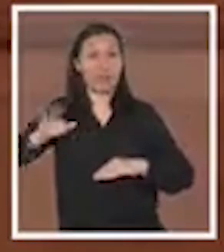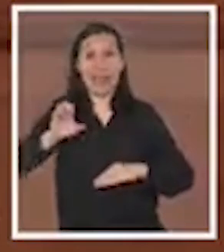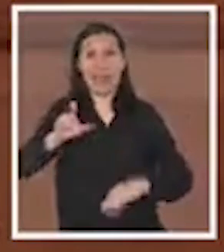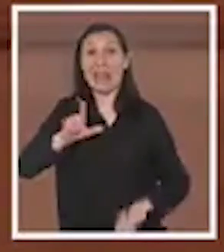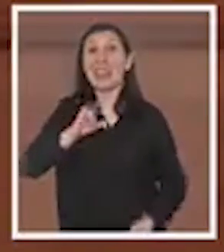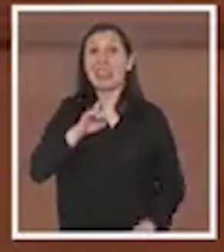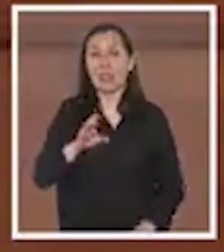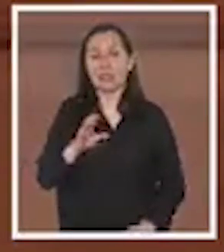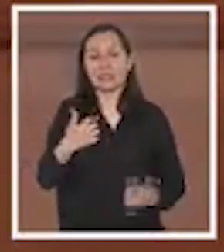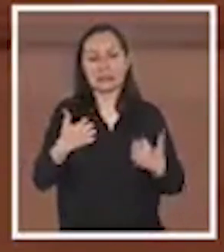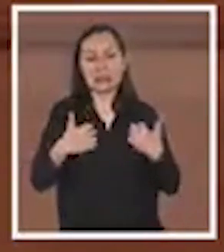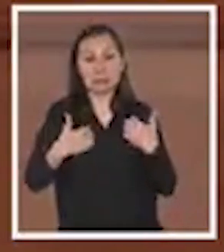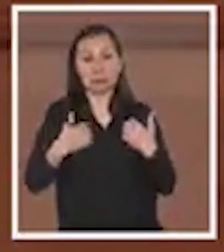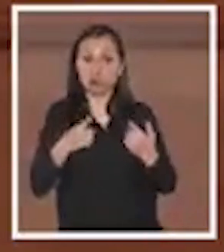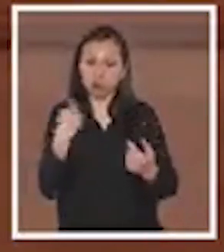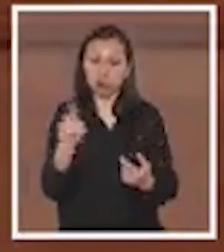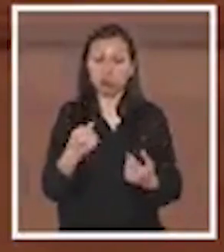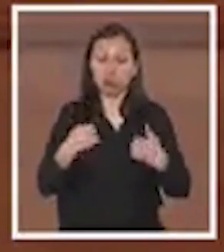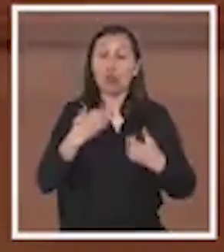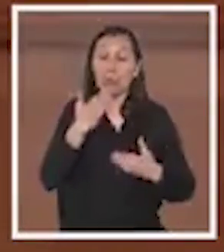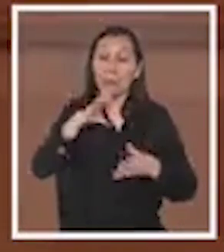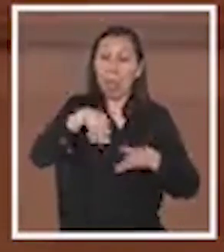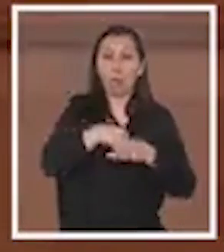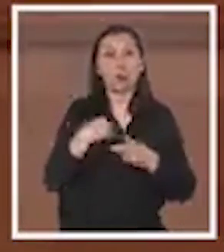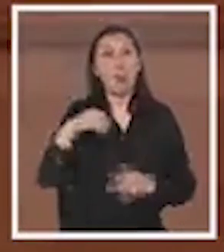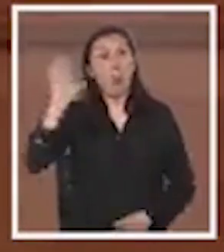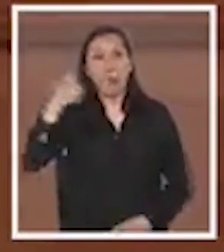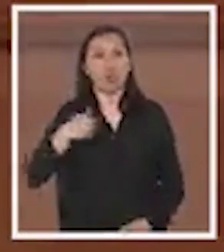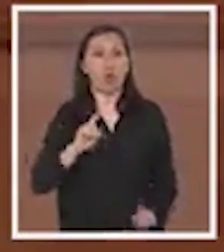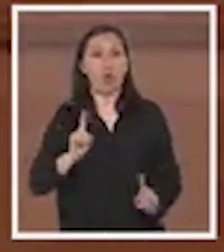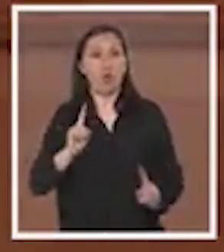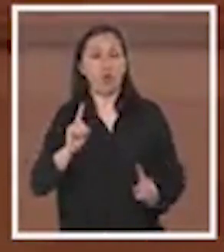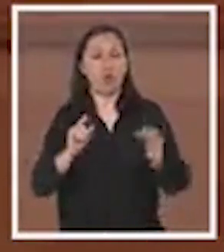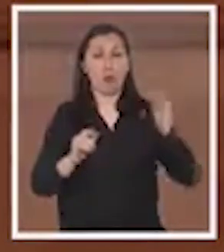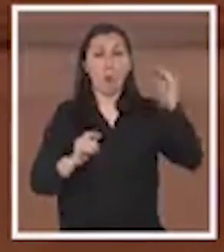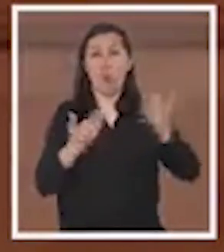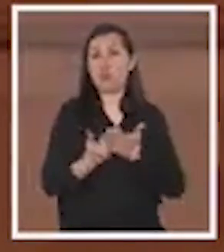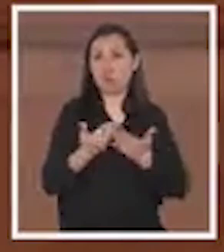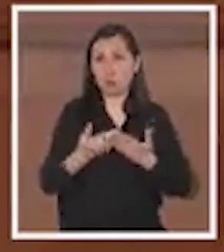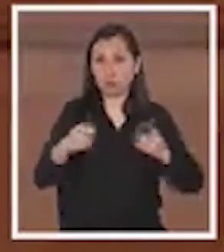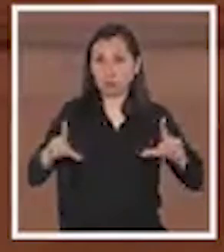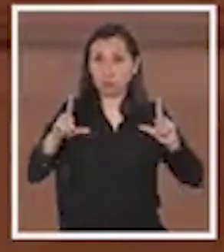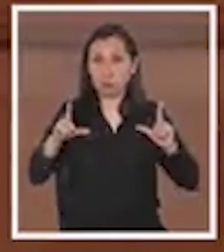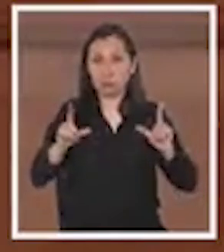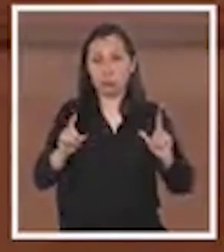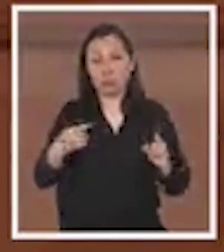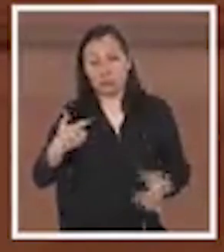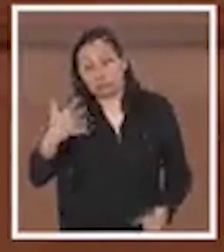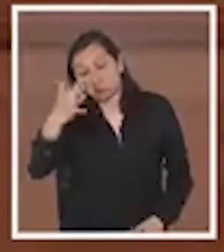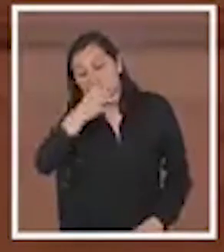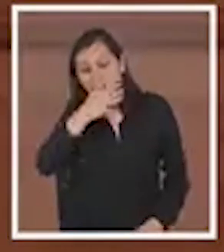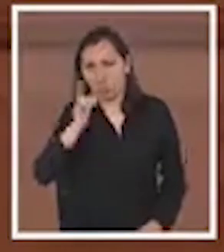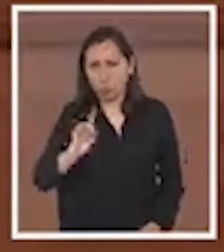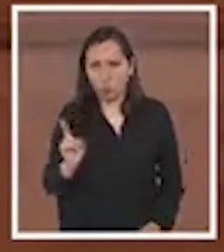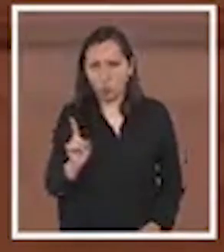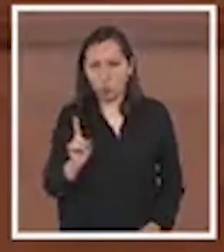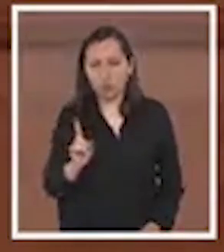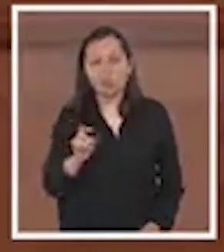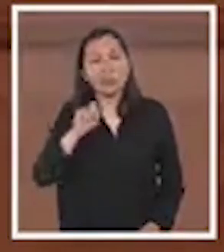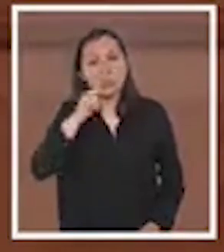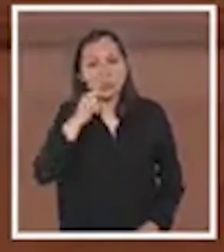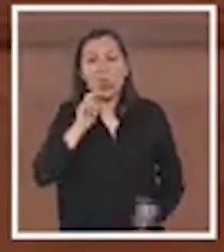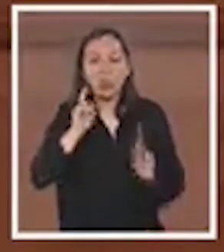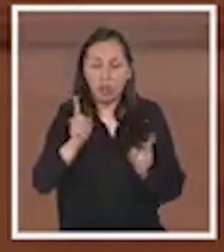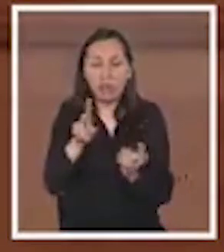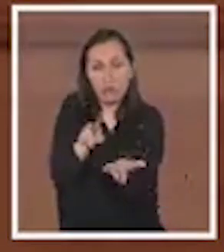nosotros hoy día somos parte de una élite. Yo no me quiero hacer el leso respecto a eso. Acá no estamos hablando como unos outsiders. Y tiene que